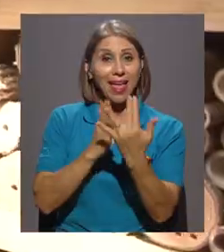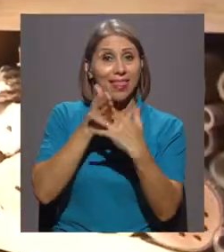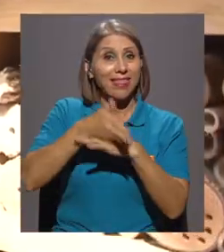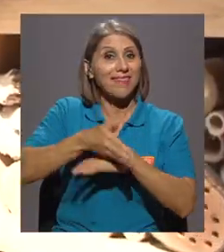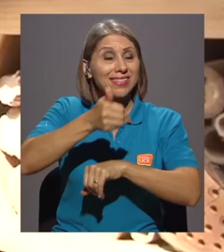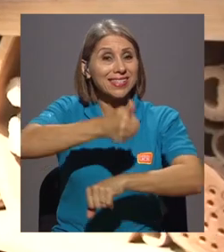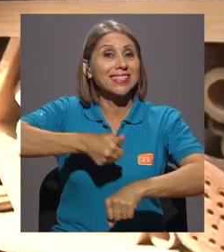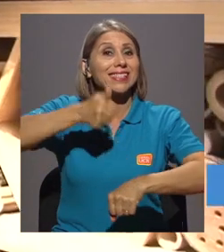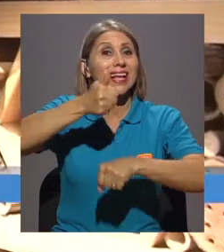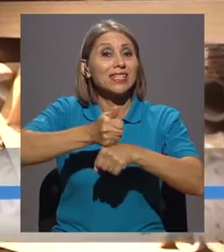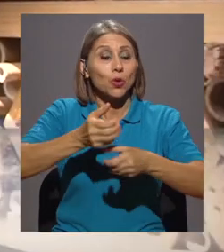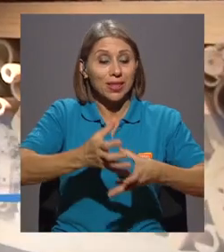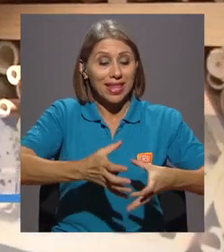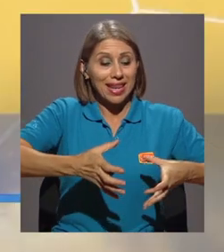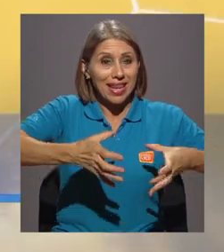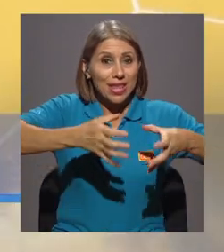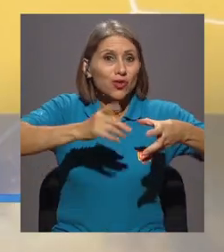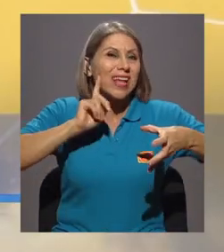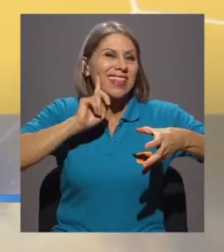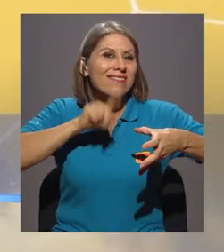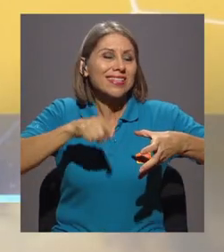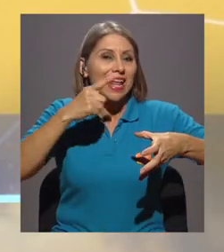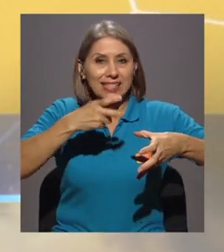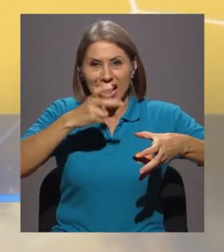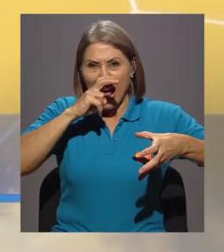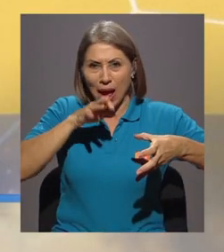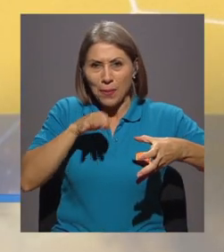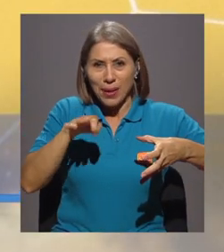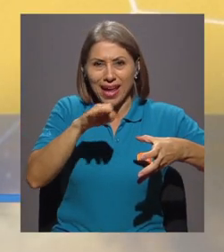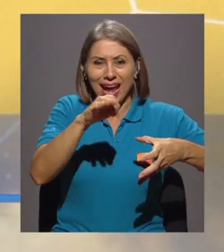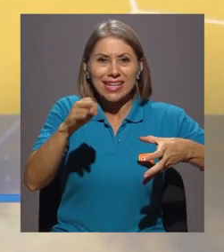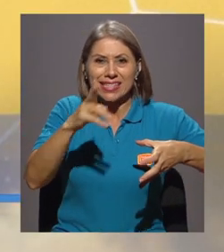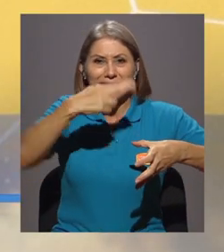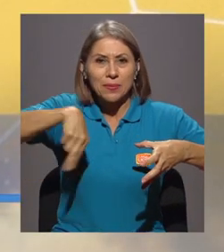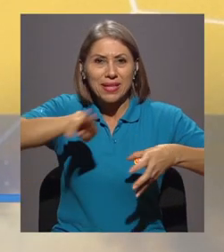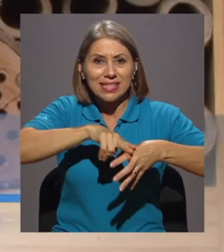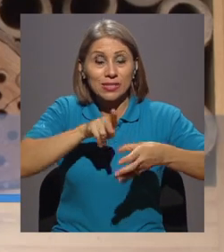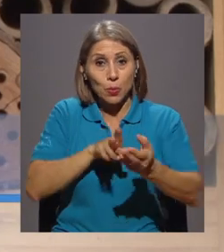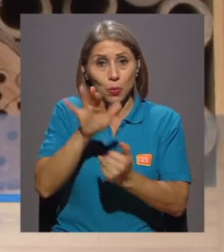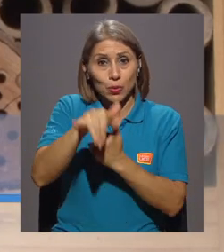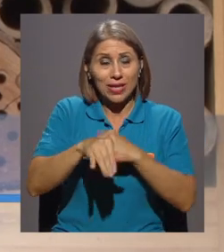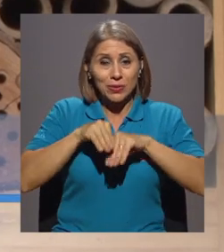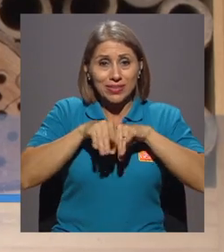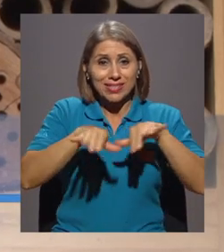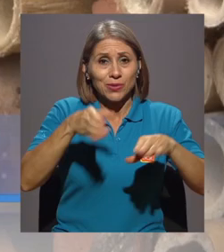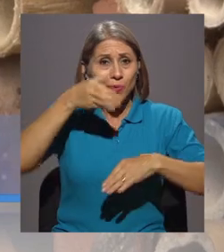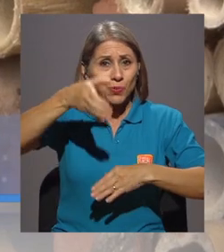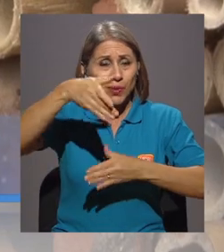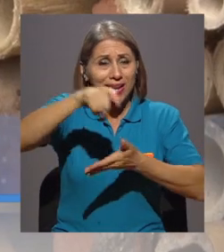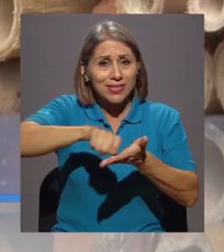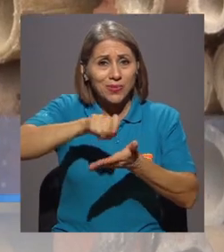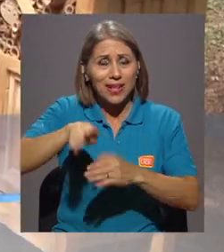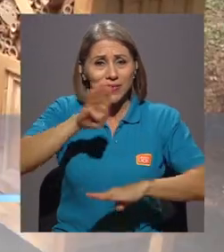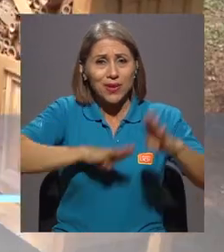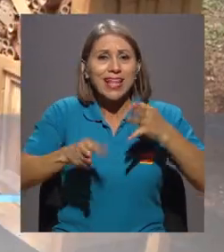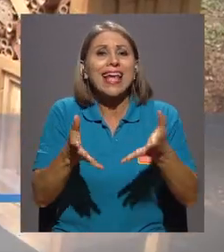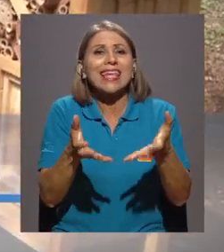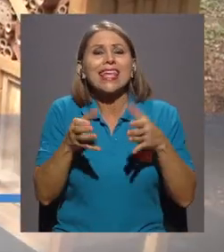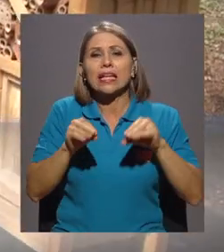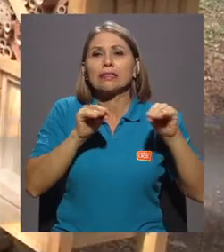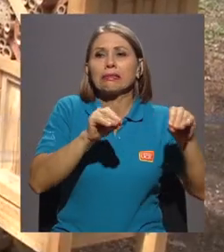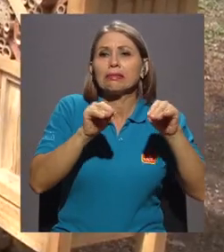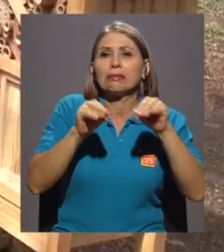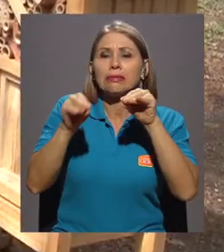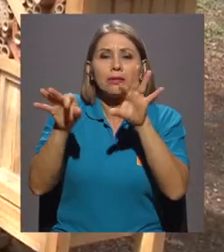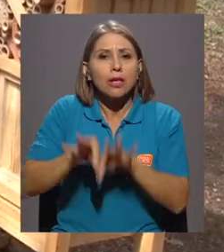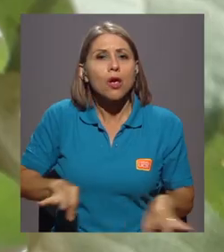Mediante la instalación de nidos artificiales para abejas silvestres, un proyecto de extensión cultural de la Escuela de Biología pretende educar